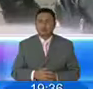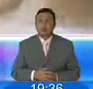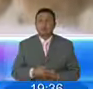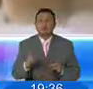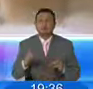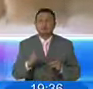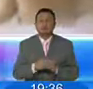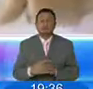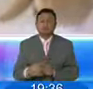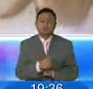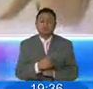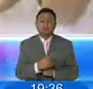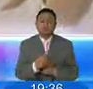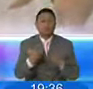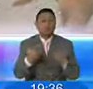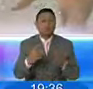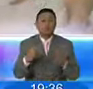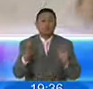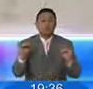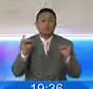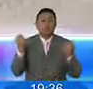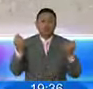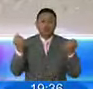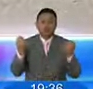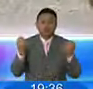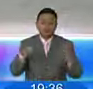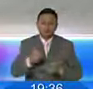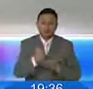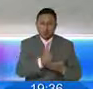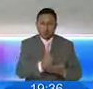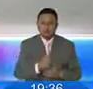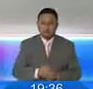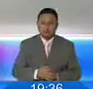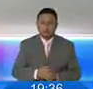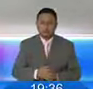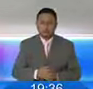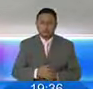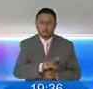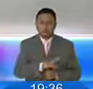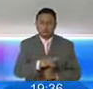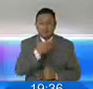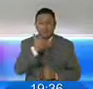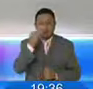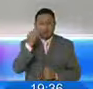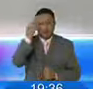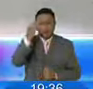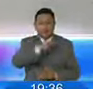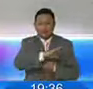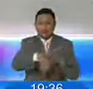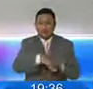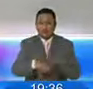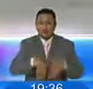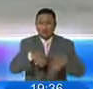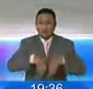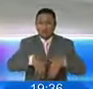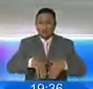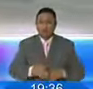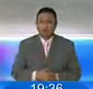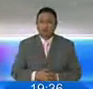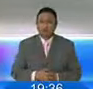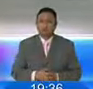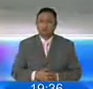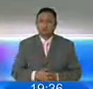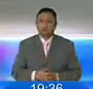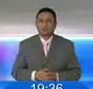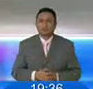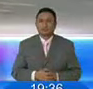esperanza de que alguna fundación pueda colaborar con esta causa y les dé un futuro mejor a todos estos peluditos que